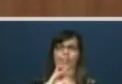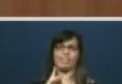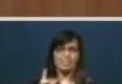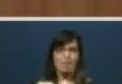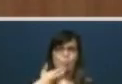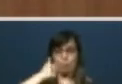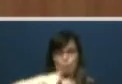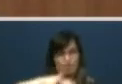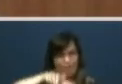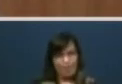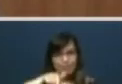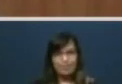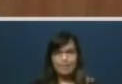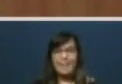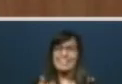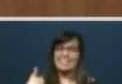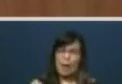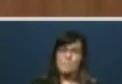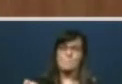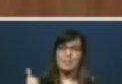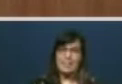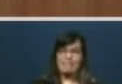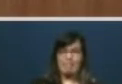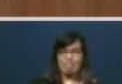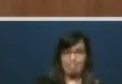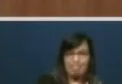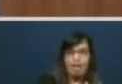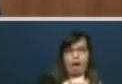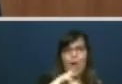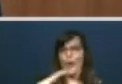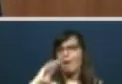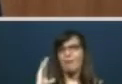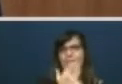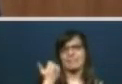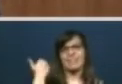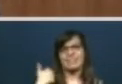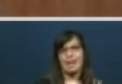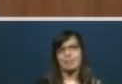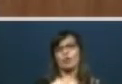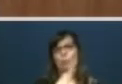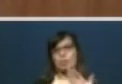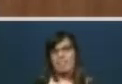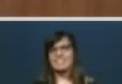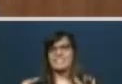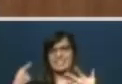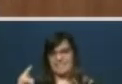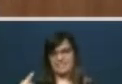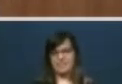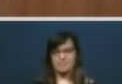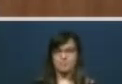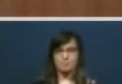partían de unos saldos vegetativos negativos que hoy afectan ya a otras 6 comunidades autónomas